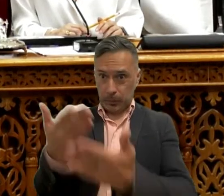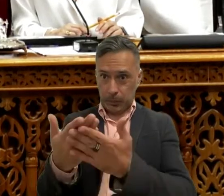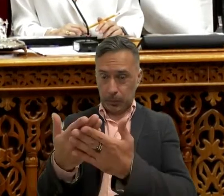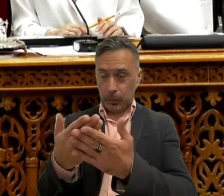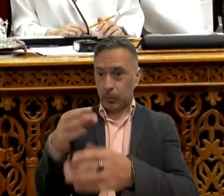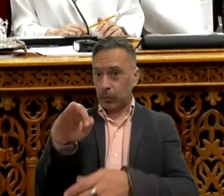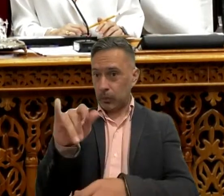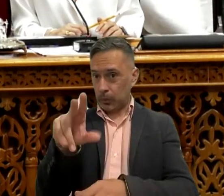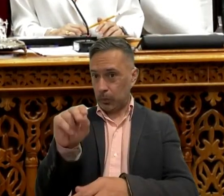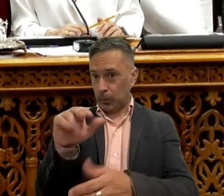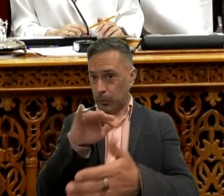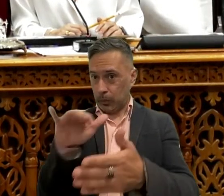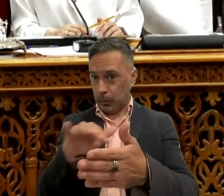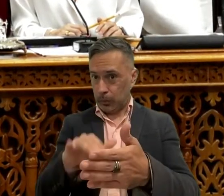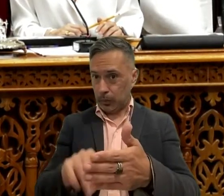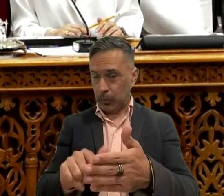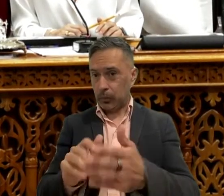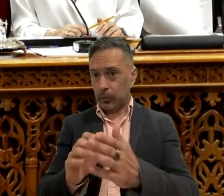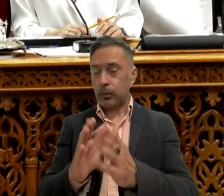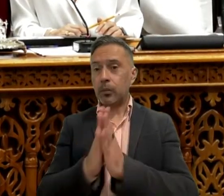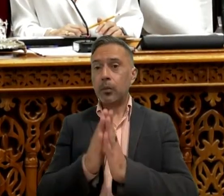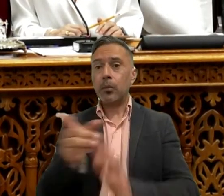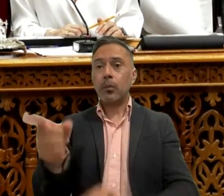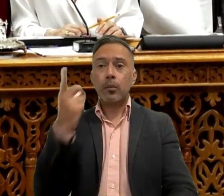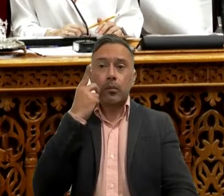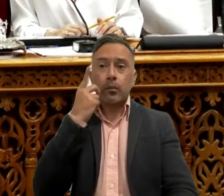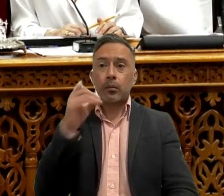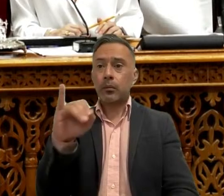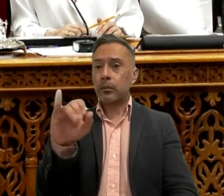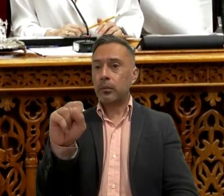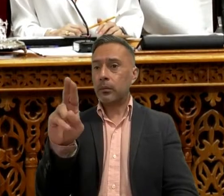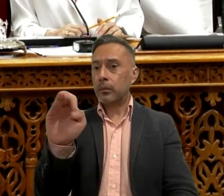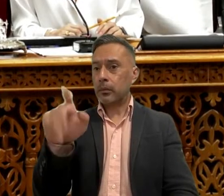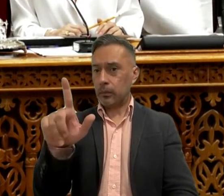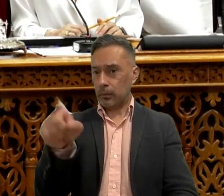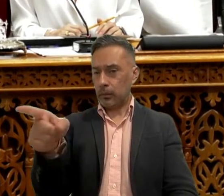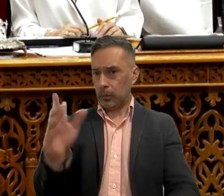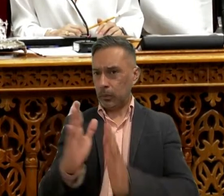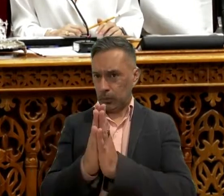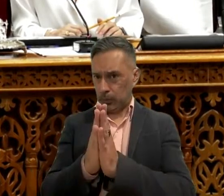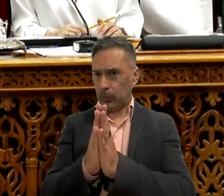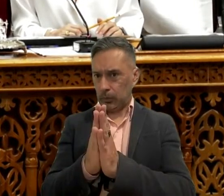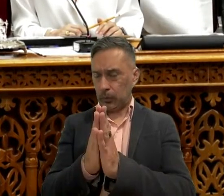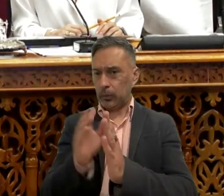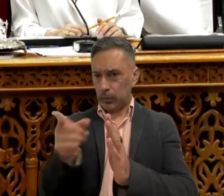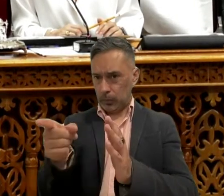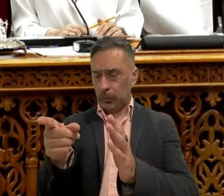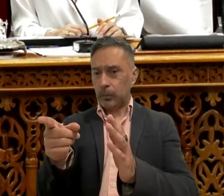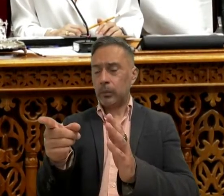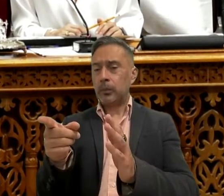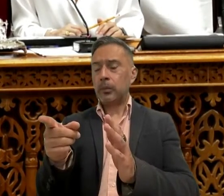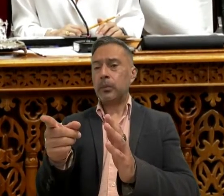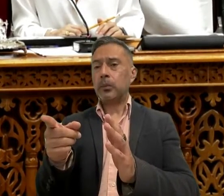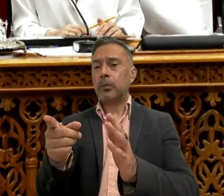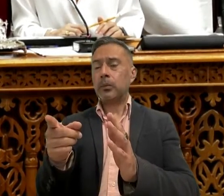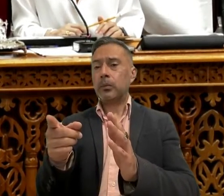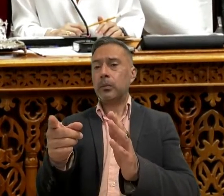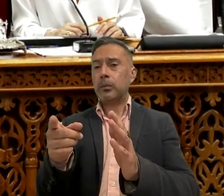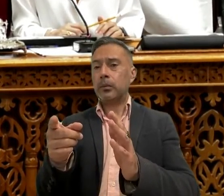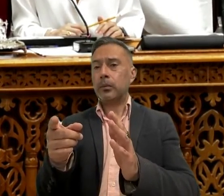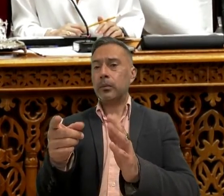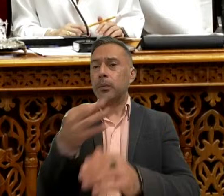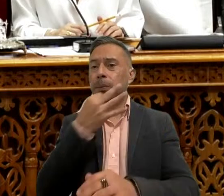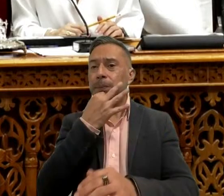y solicitaría al diputado Israel que pudiera proceder a dar lectura íntegra al texto de la